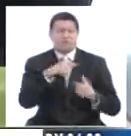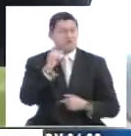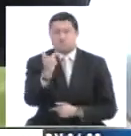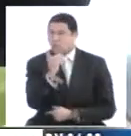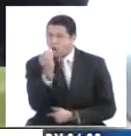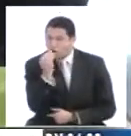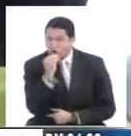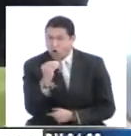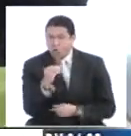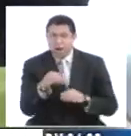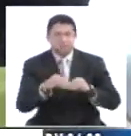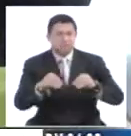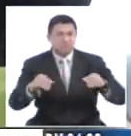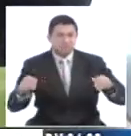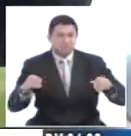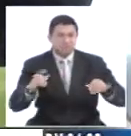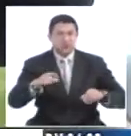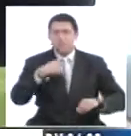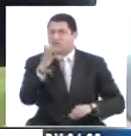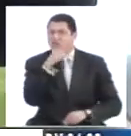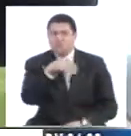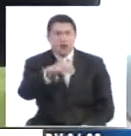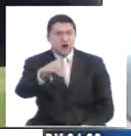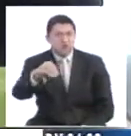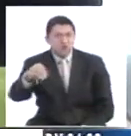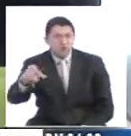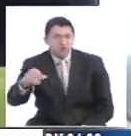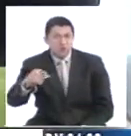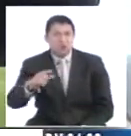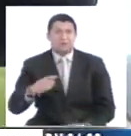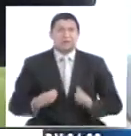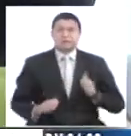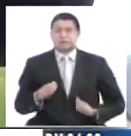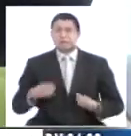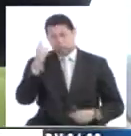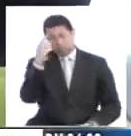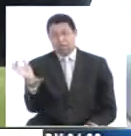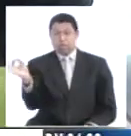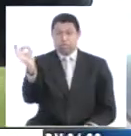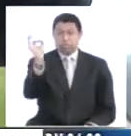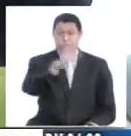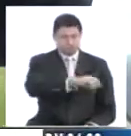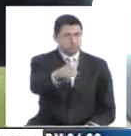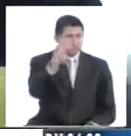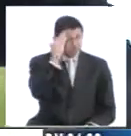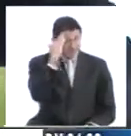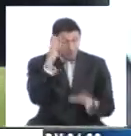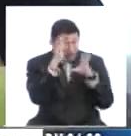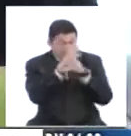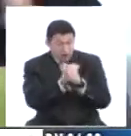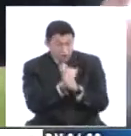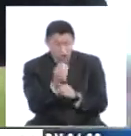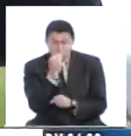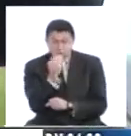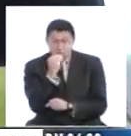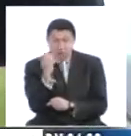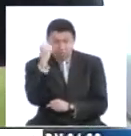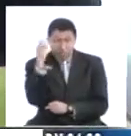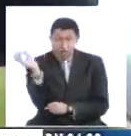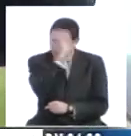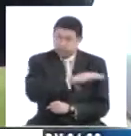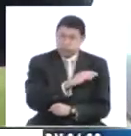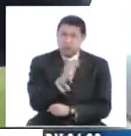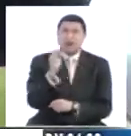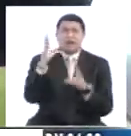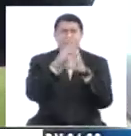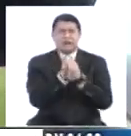carbohidratos no comer carbohidratos pues de glucosa y va a tener ansia durante todo el día que me está escuchando sabe que en la noche si no comió calibra durante todo el día en la noche se está